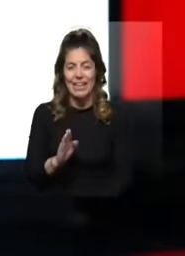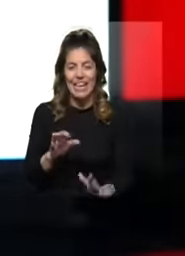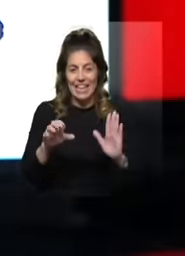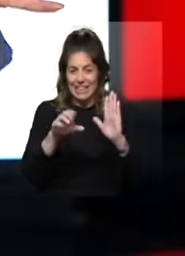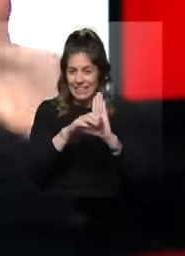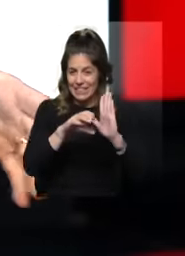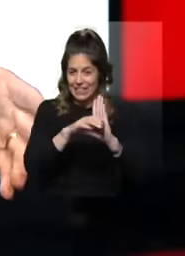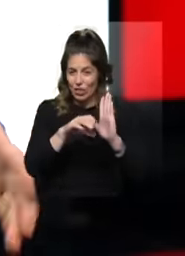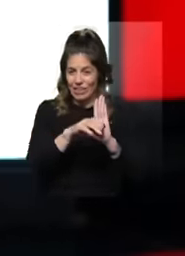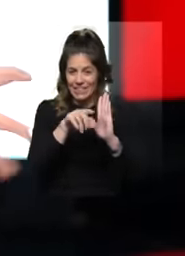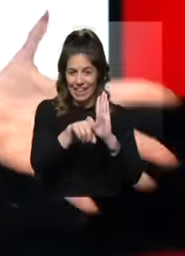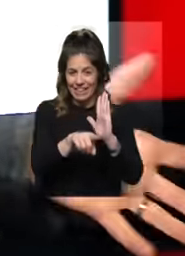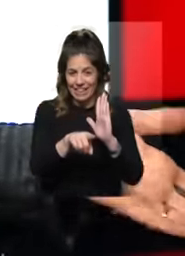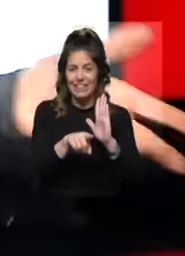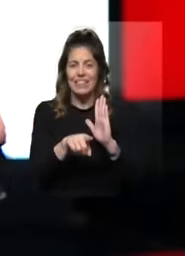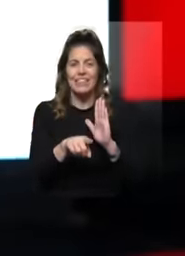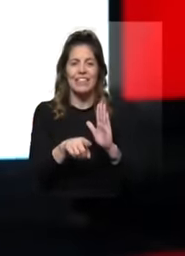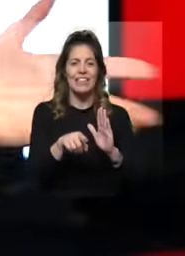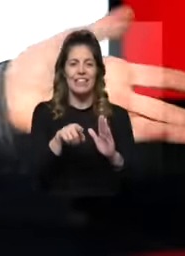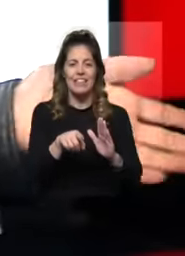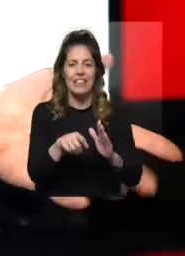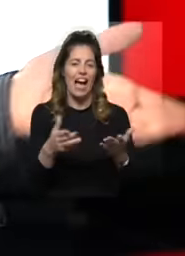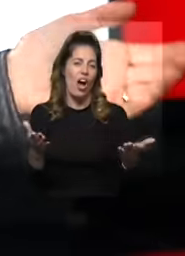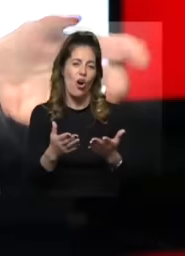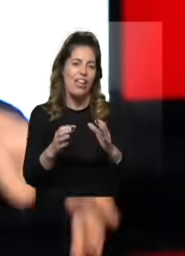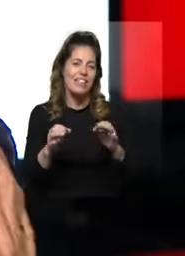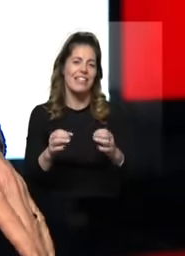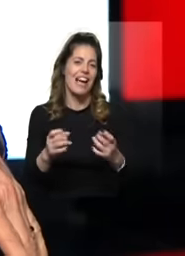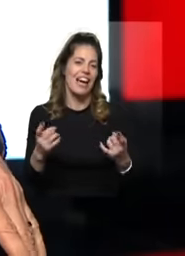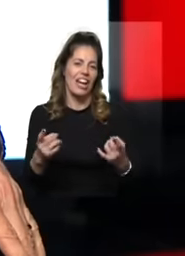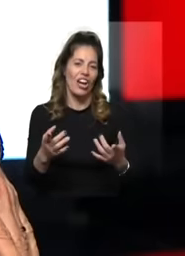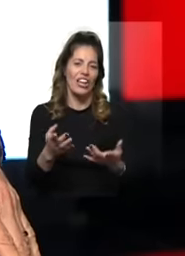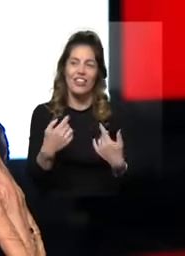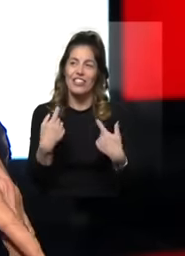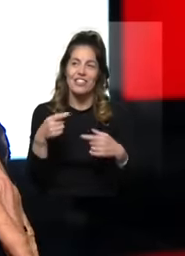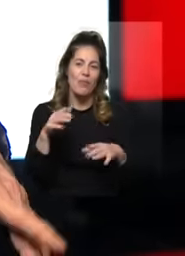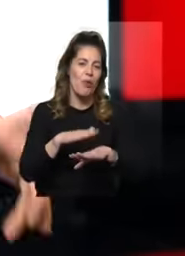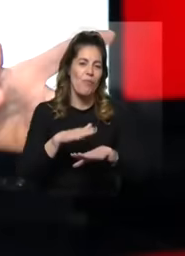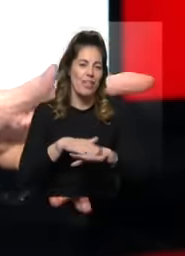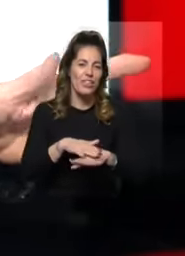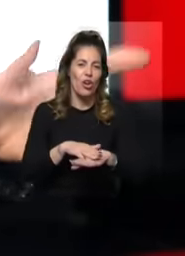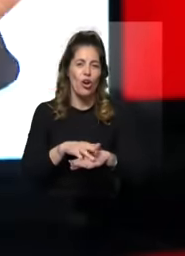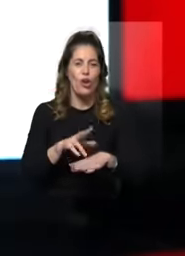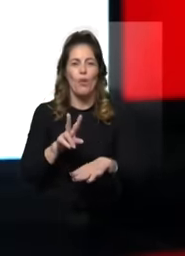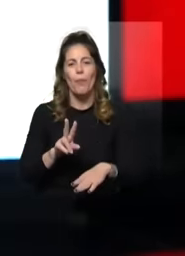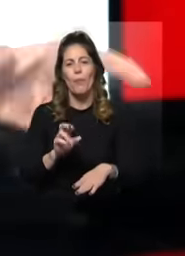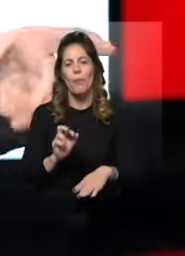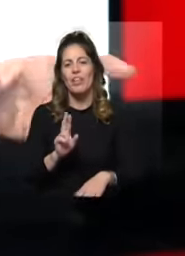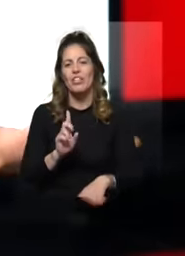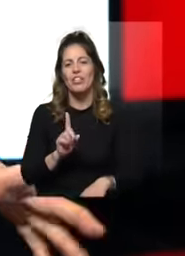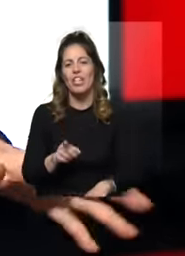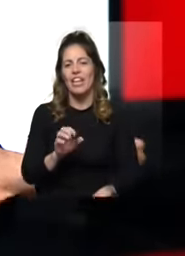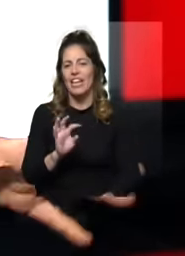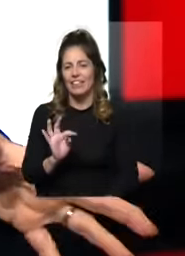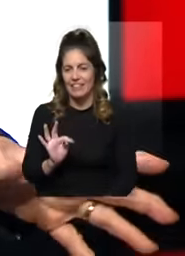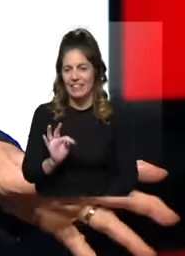teatro solemne. De repente llegan estos rock and rolleros. Bergeret y trajo de Argentina a